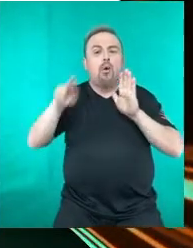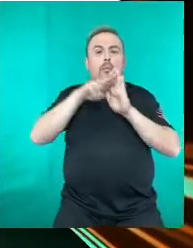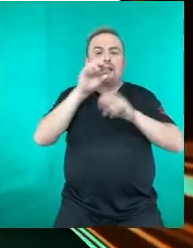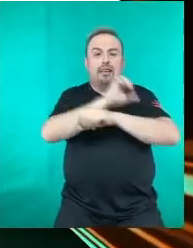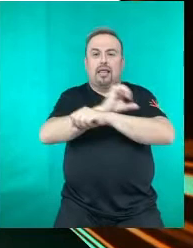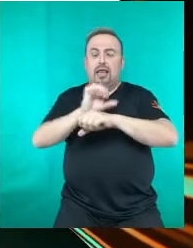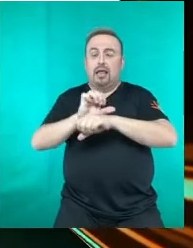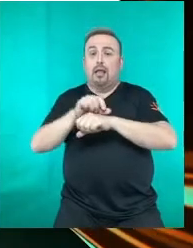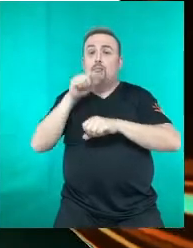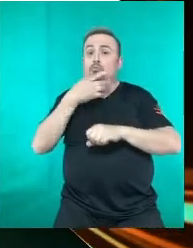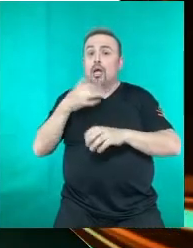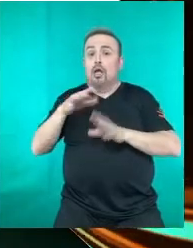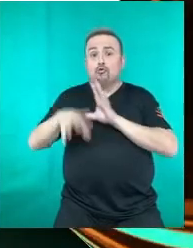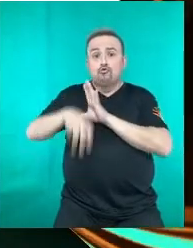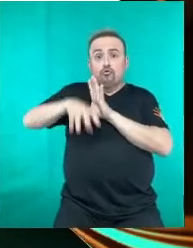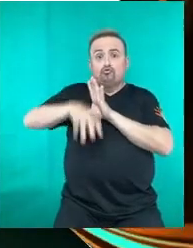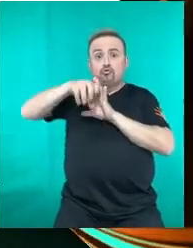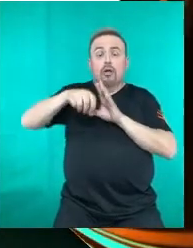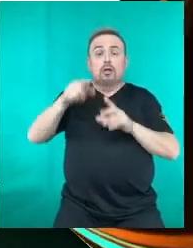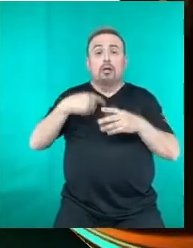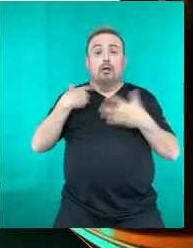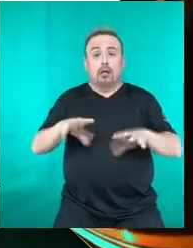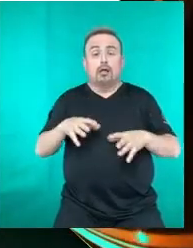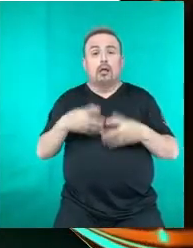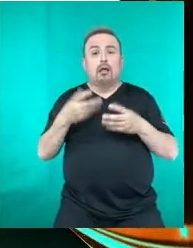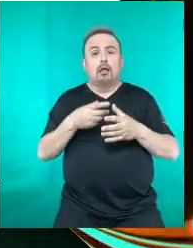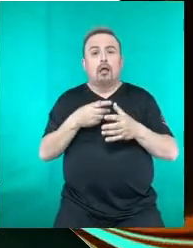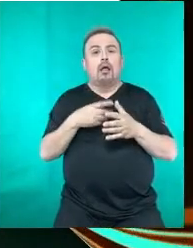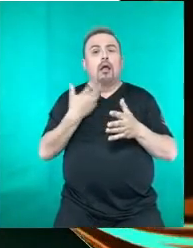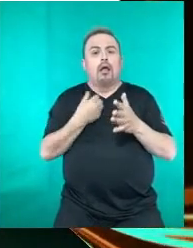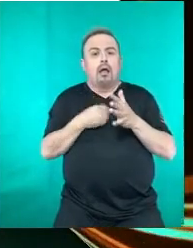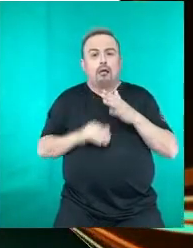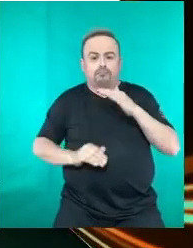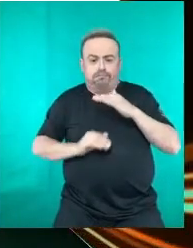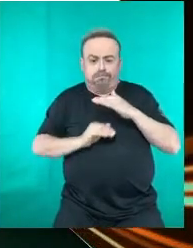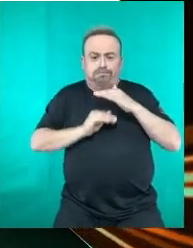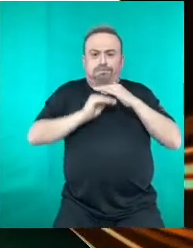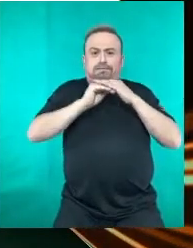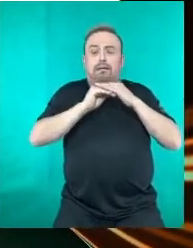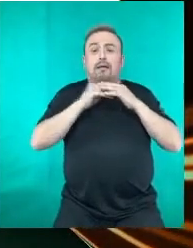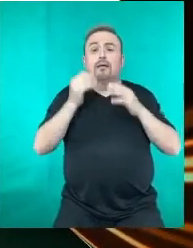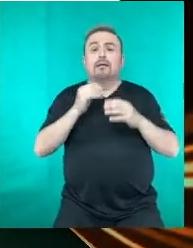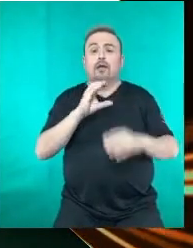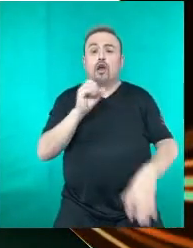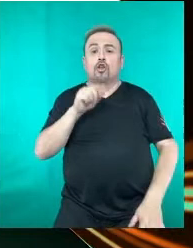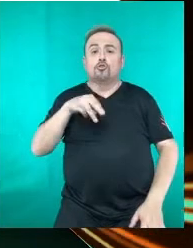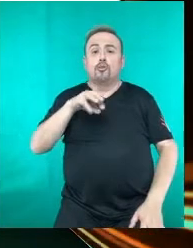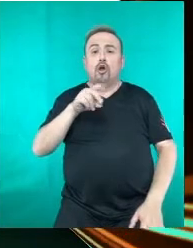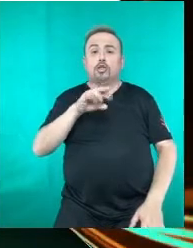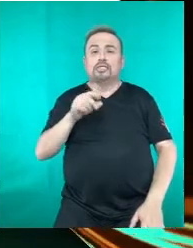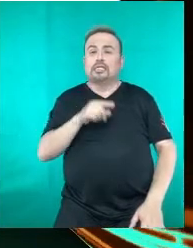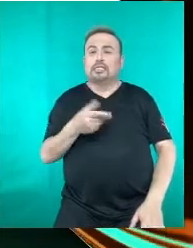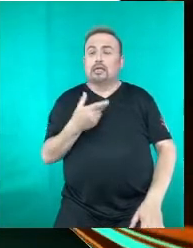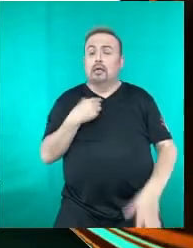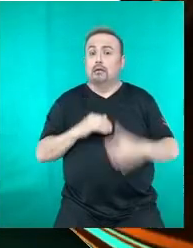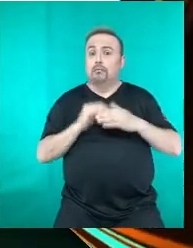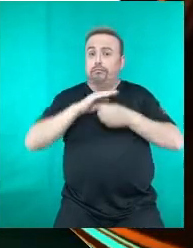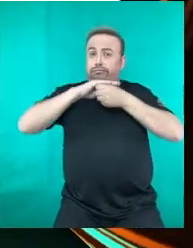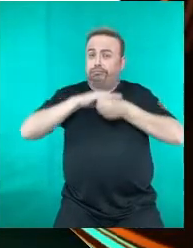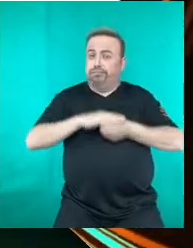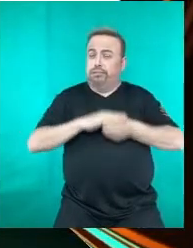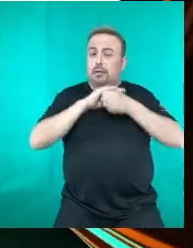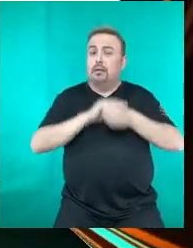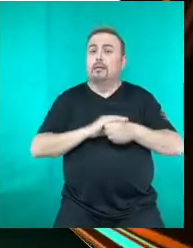las bombas, para poder llegar a la llamada presión osmótica, estamos hablando de llegar de presiones hasta casi 70